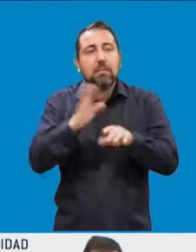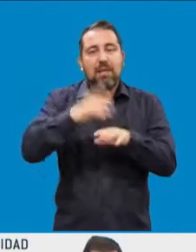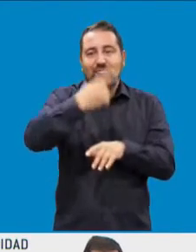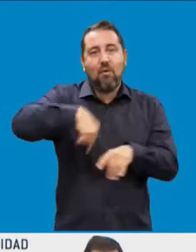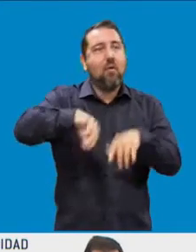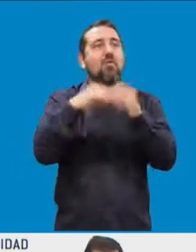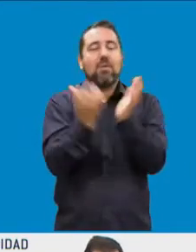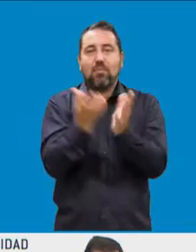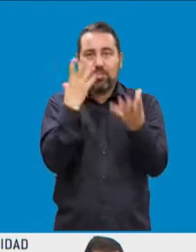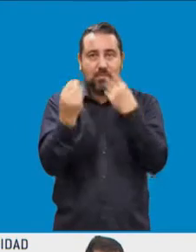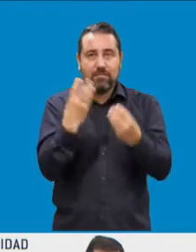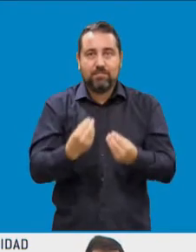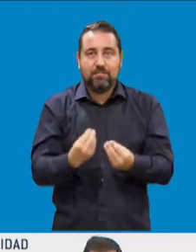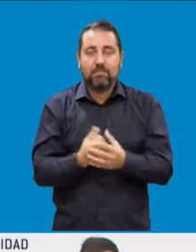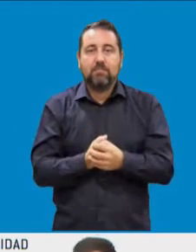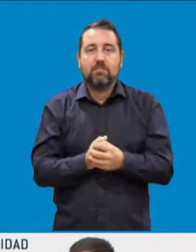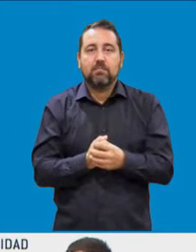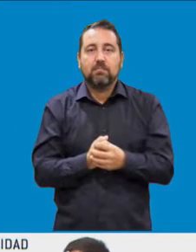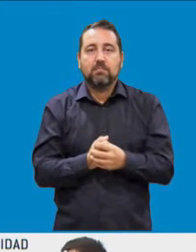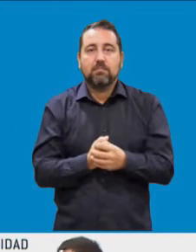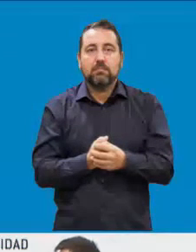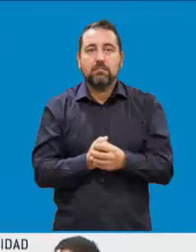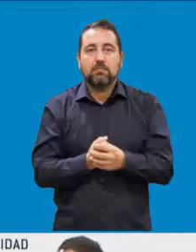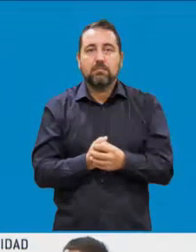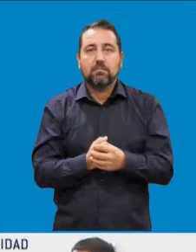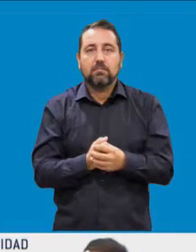se intentan hacer accesibles para que lleguen a todo el mundo.